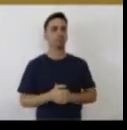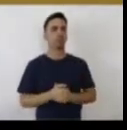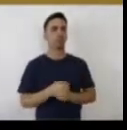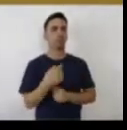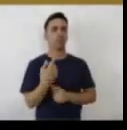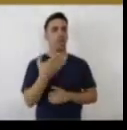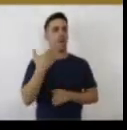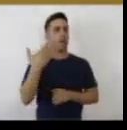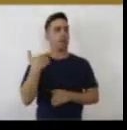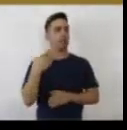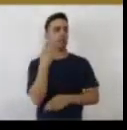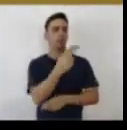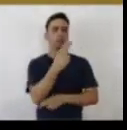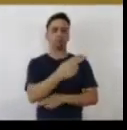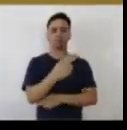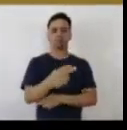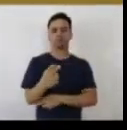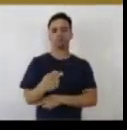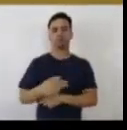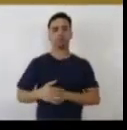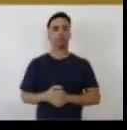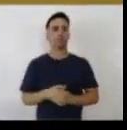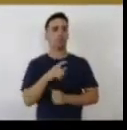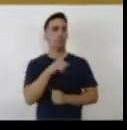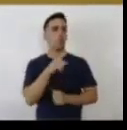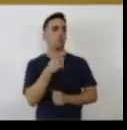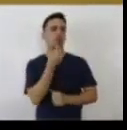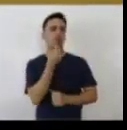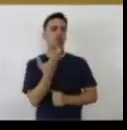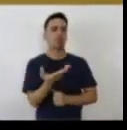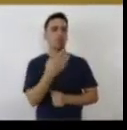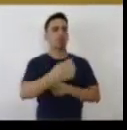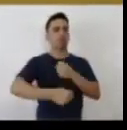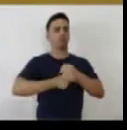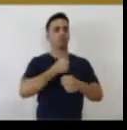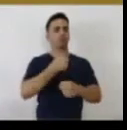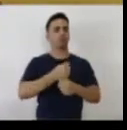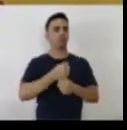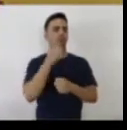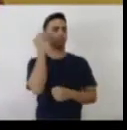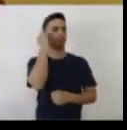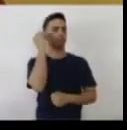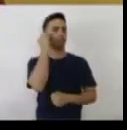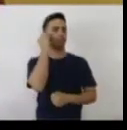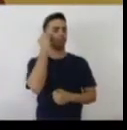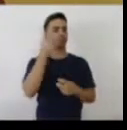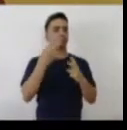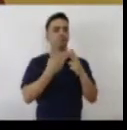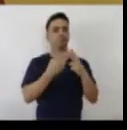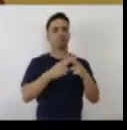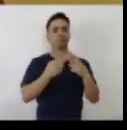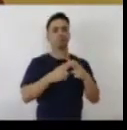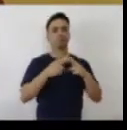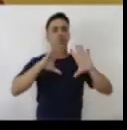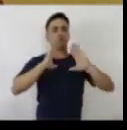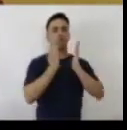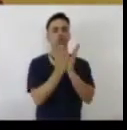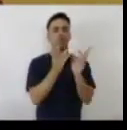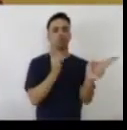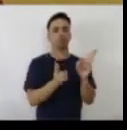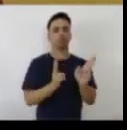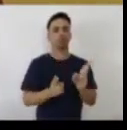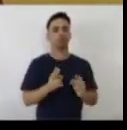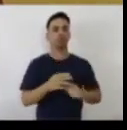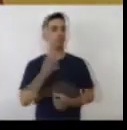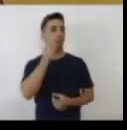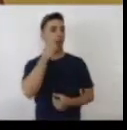contenidos que hemos orientado en encuentros anteriores o que ustedes tendrán que utilizar para realizar las actividades que les vamos